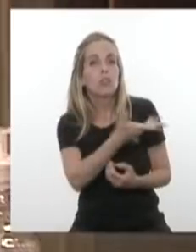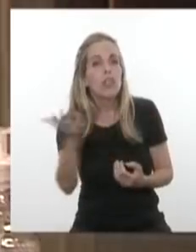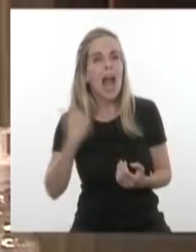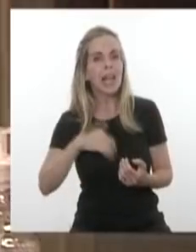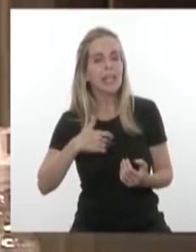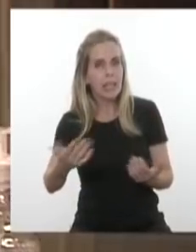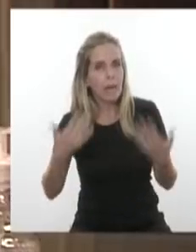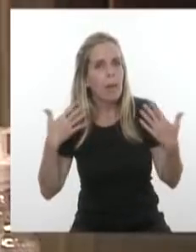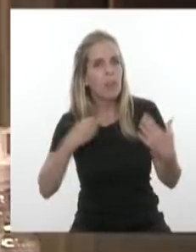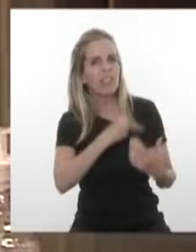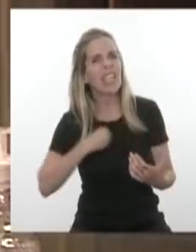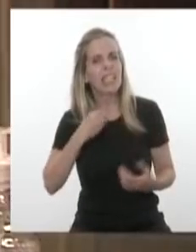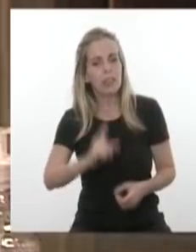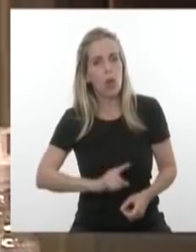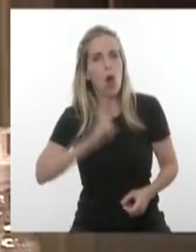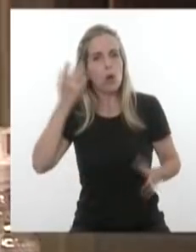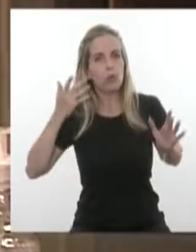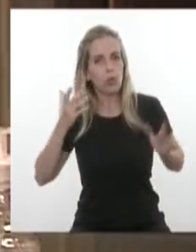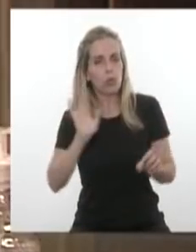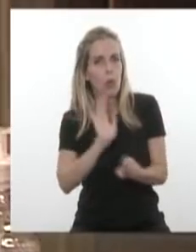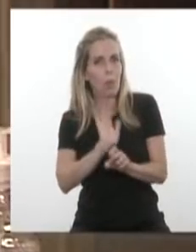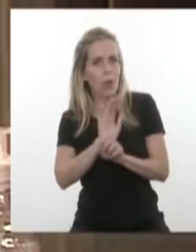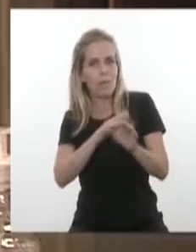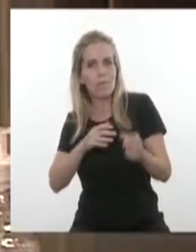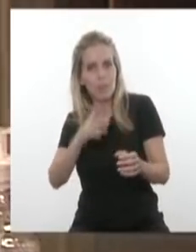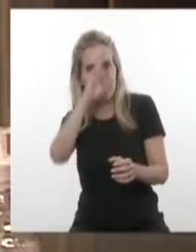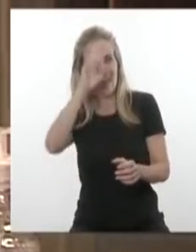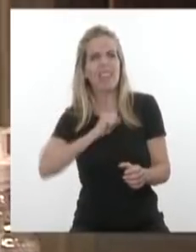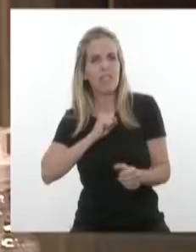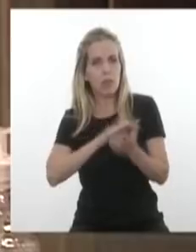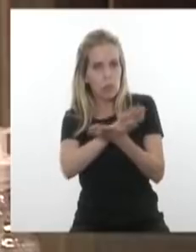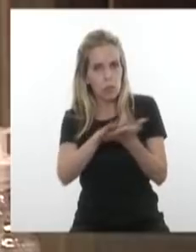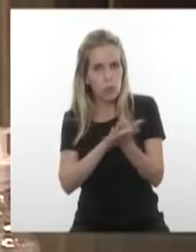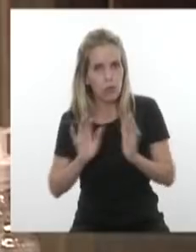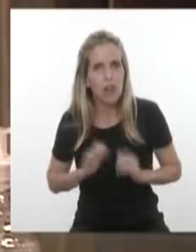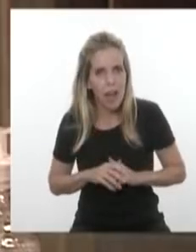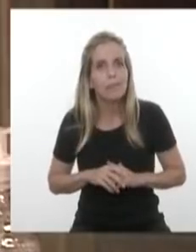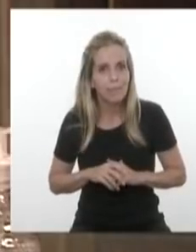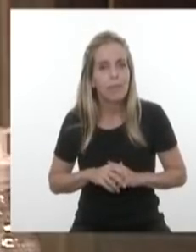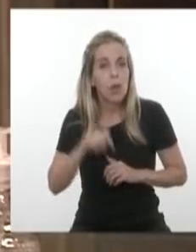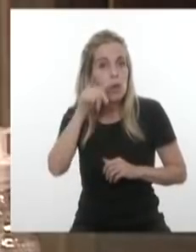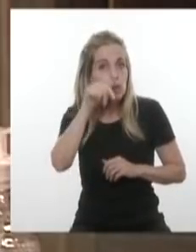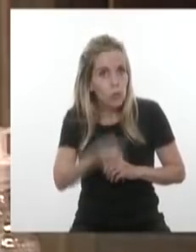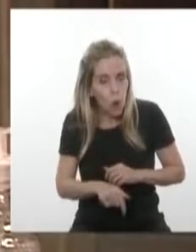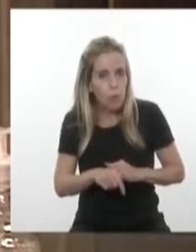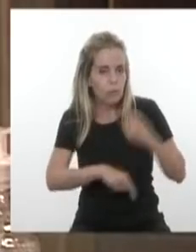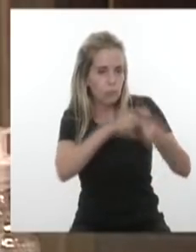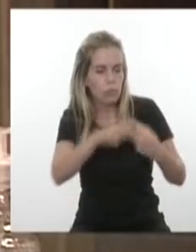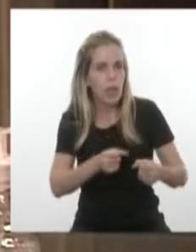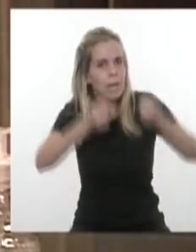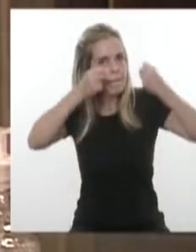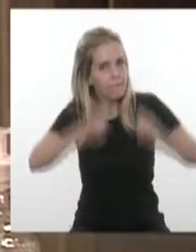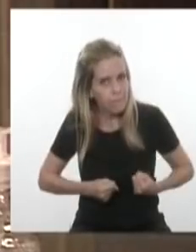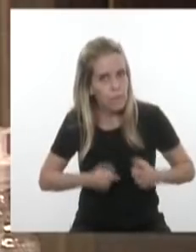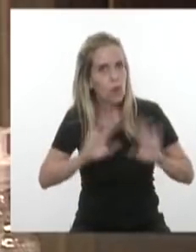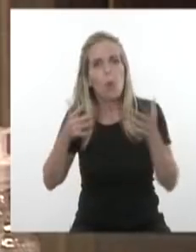orgullosa de sobreponerse a estos enormes desafíos no voy a ceder en mi empeño voy a